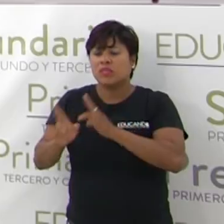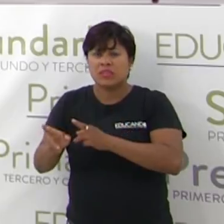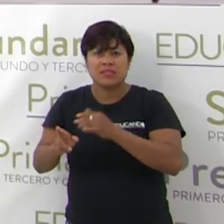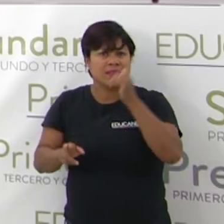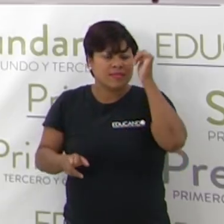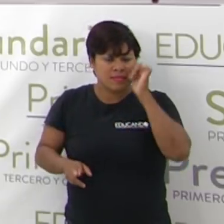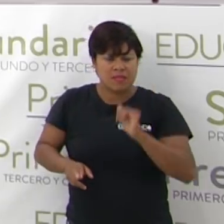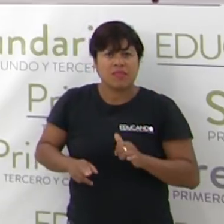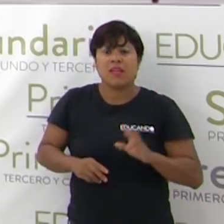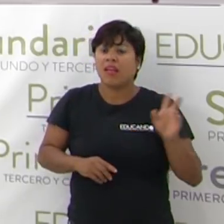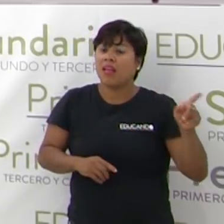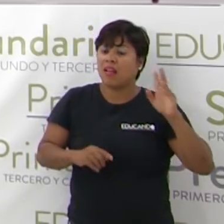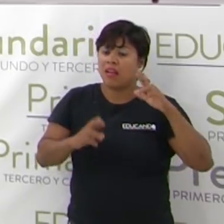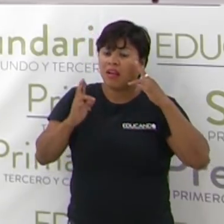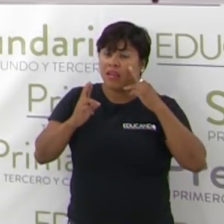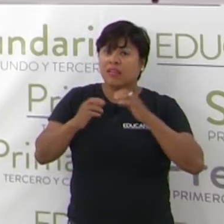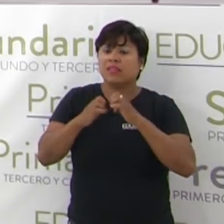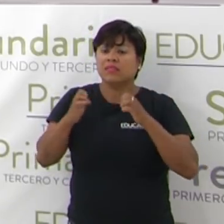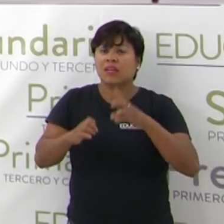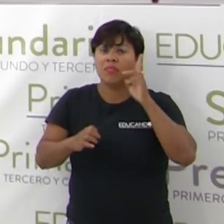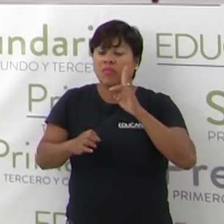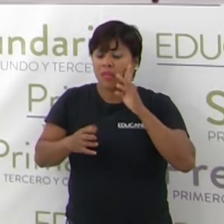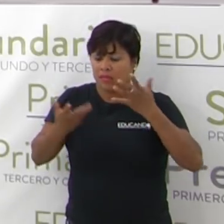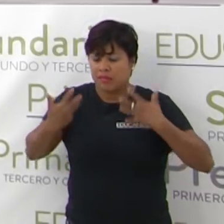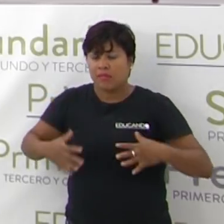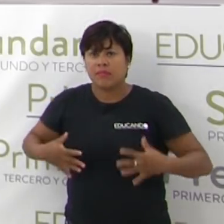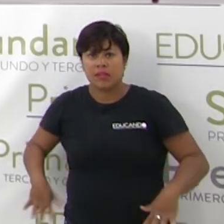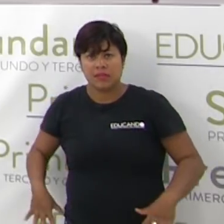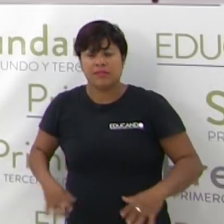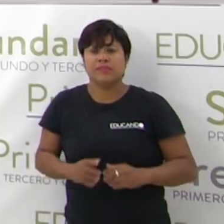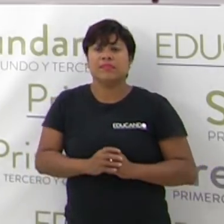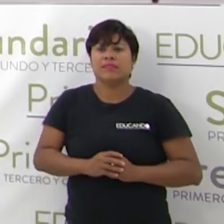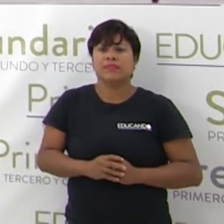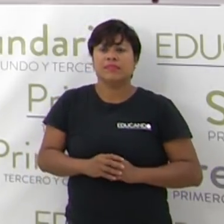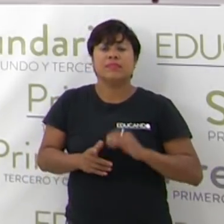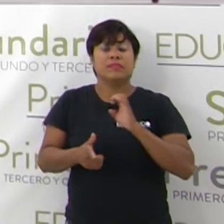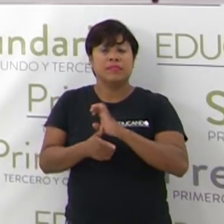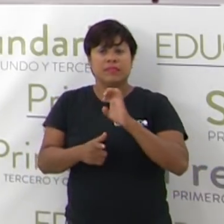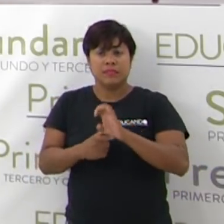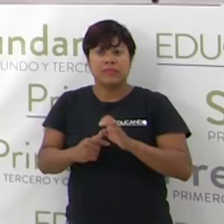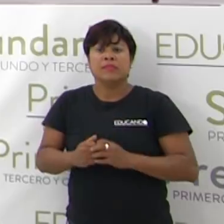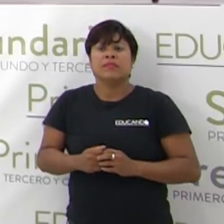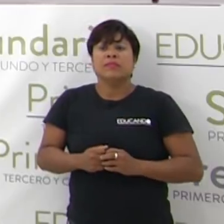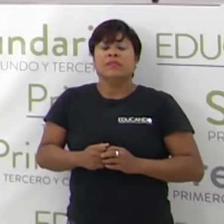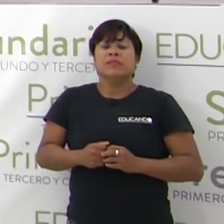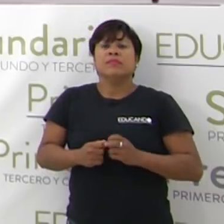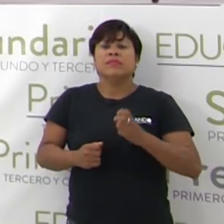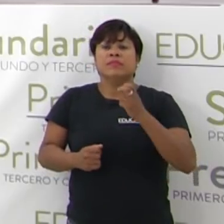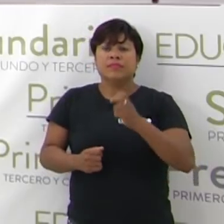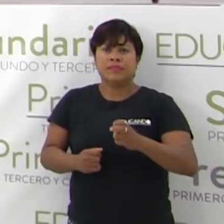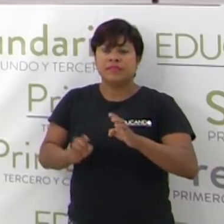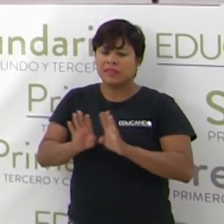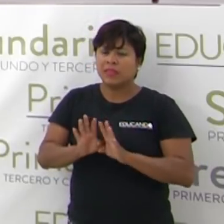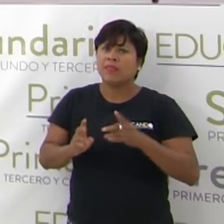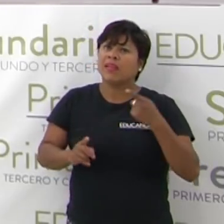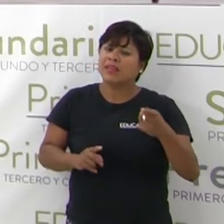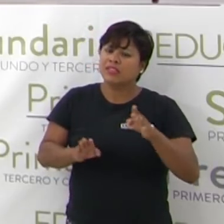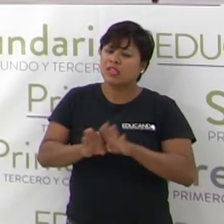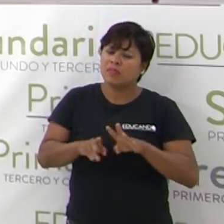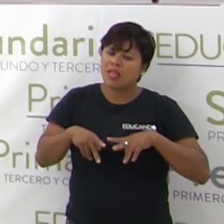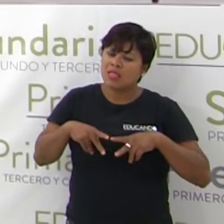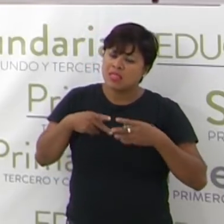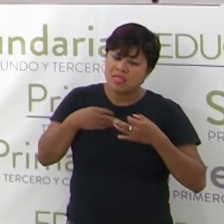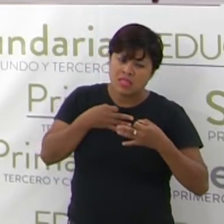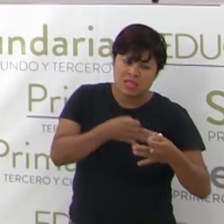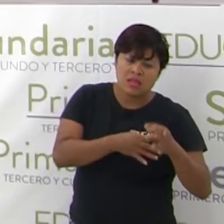misma: el rey está en el probador. Entonces esta debilidad del rey se